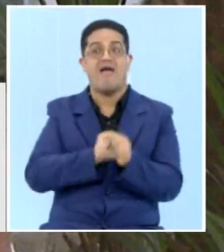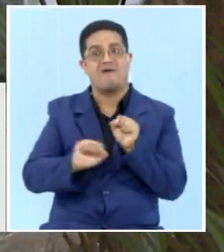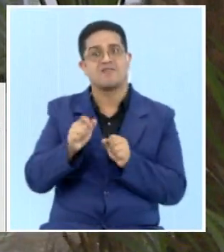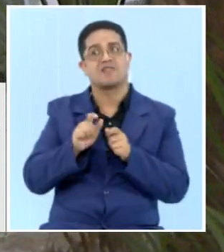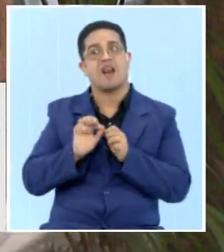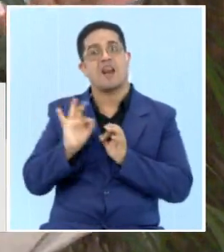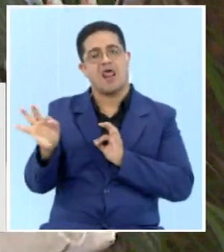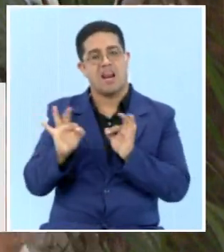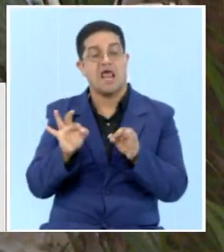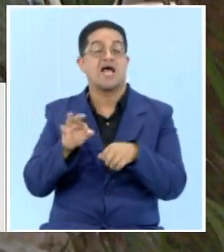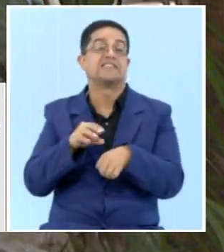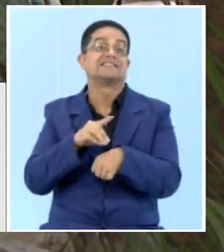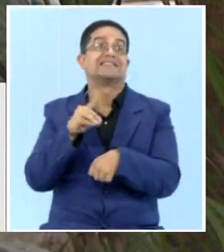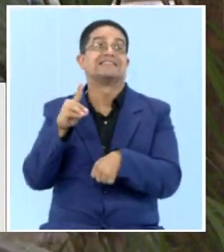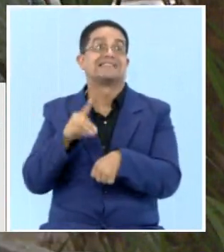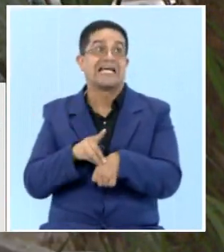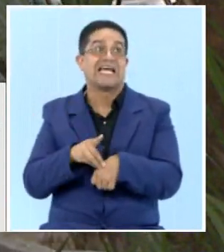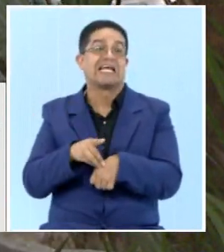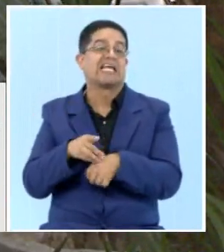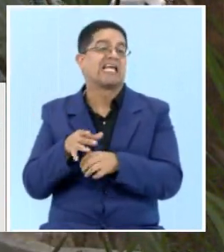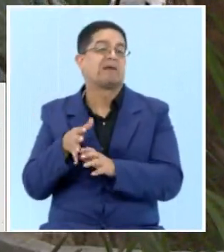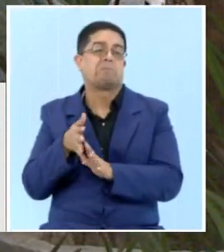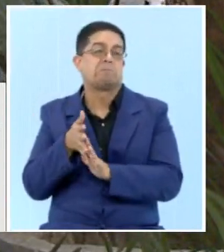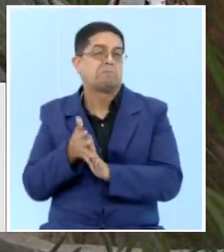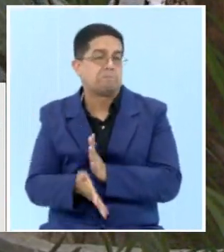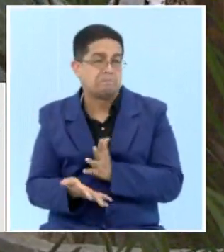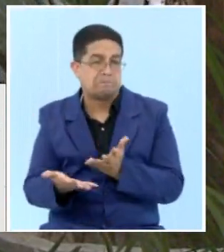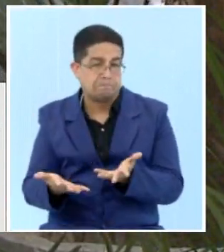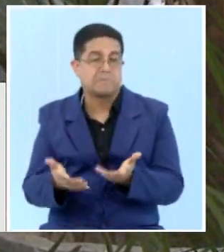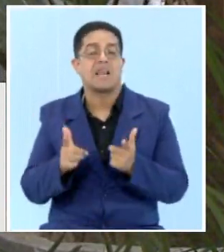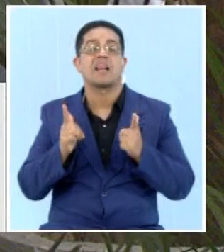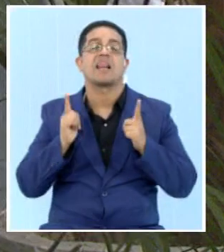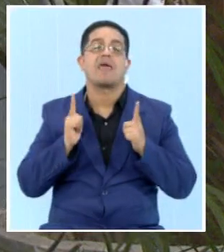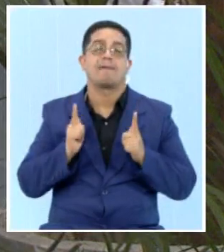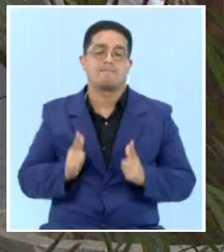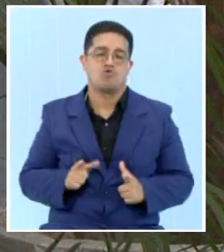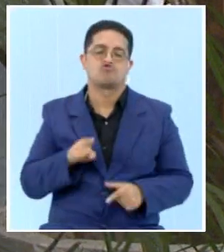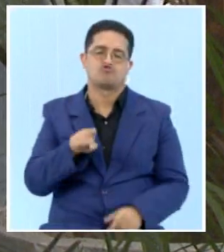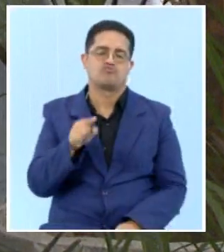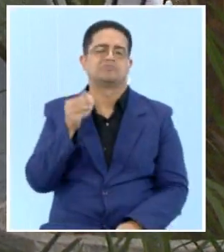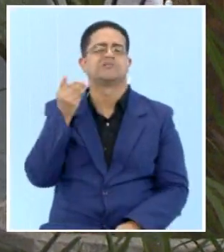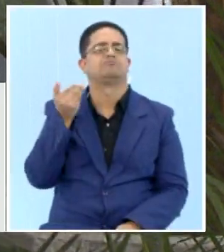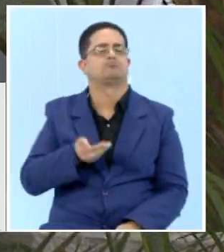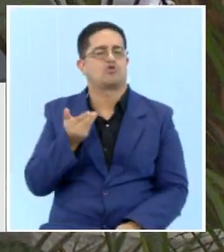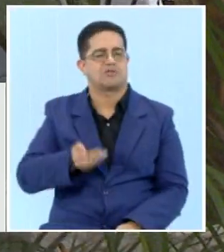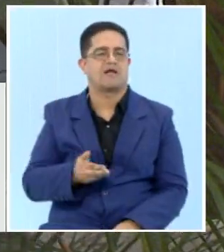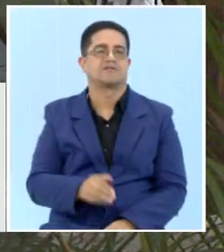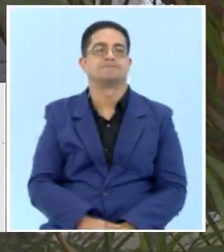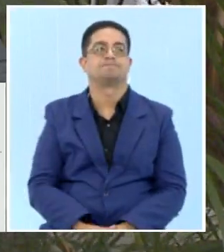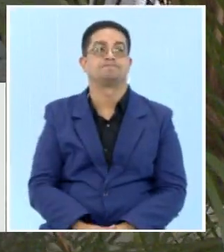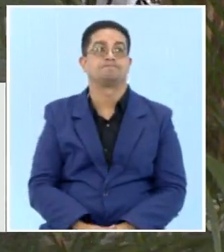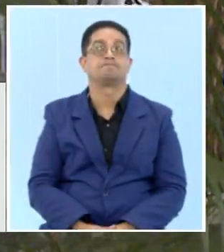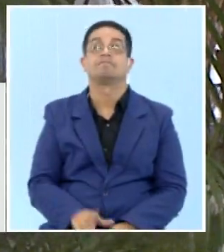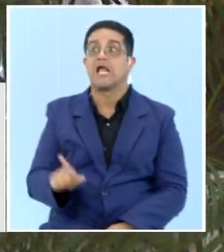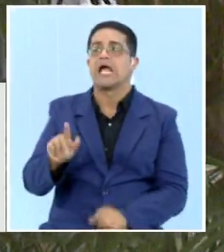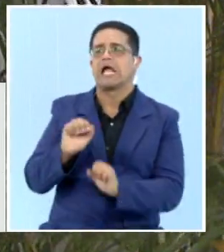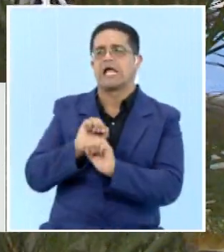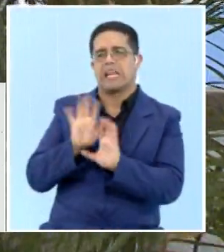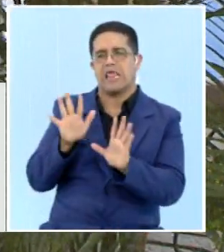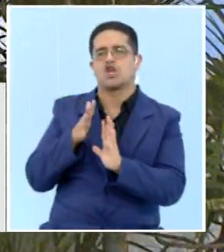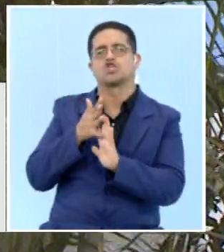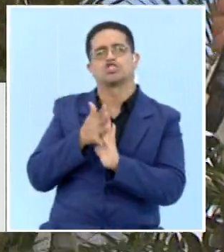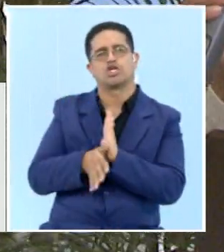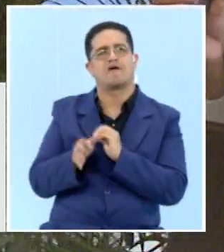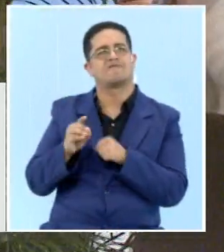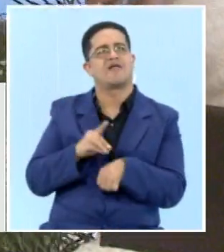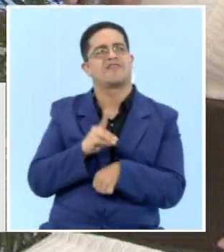y en el caso de dengue, claramente el reposo es parte del tratamiento. Claro, y con respecto al dengue